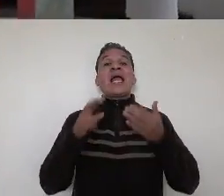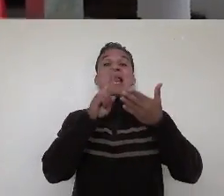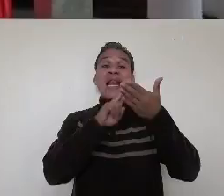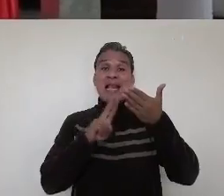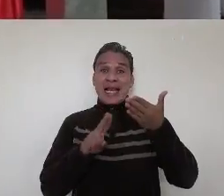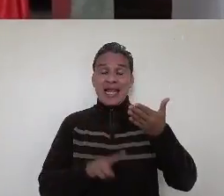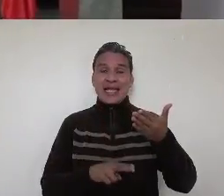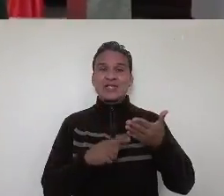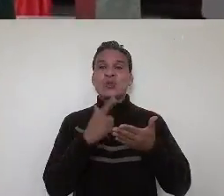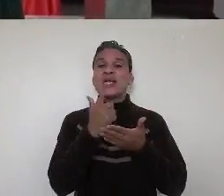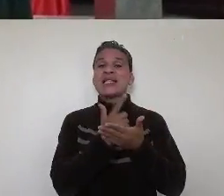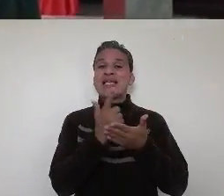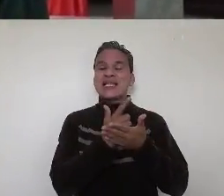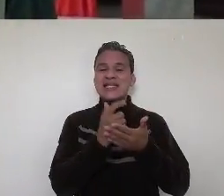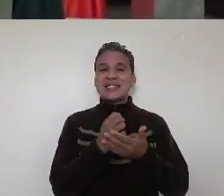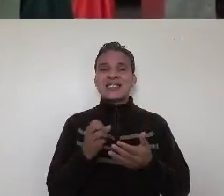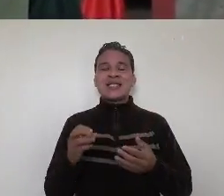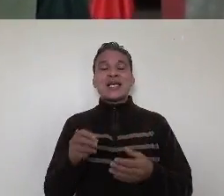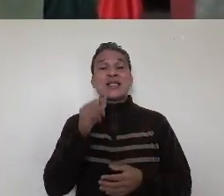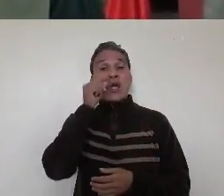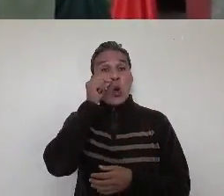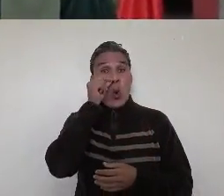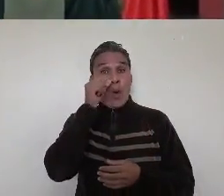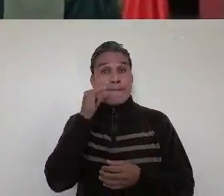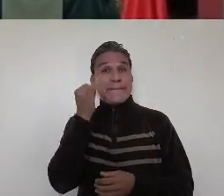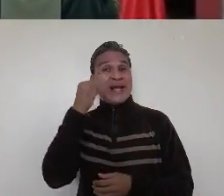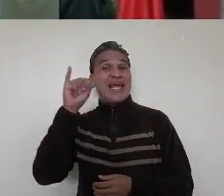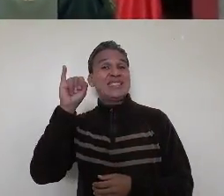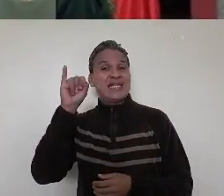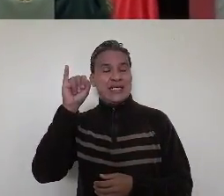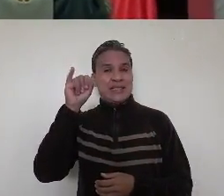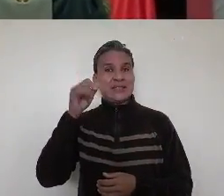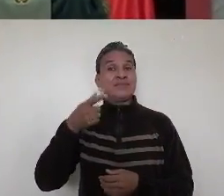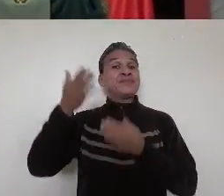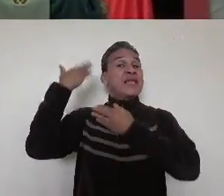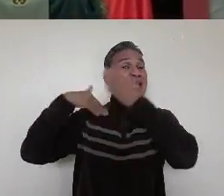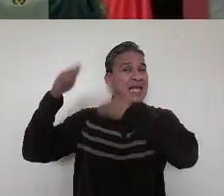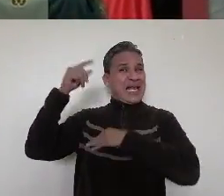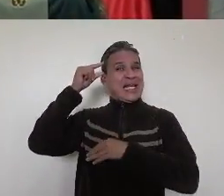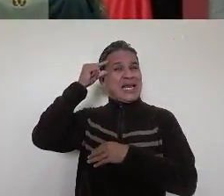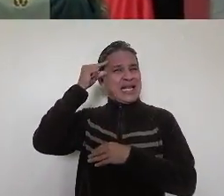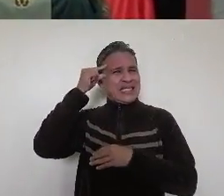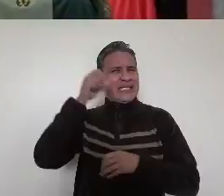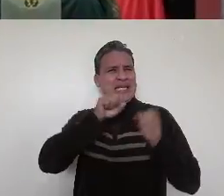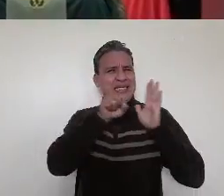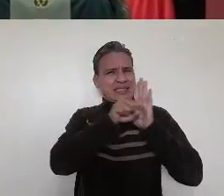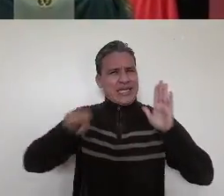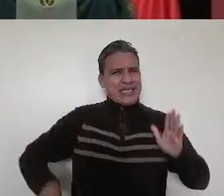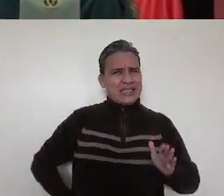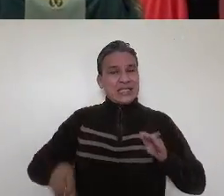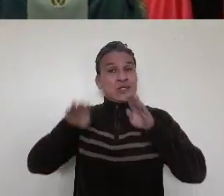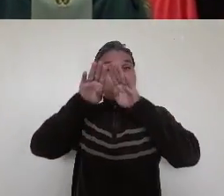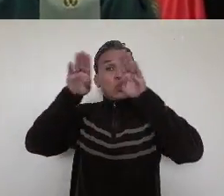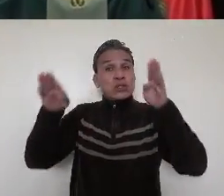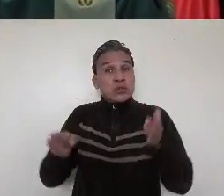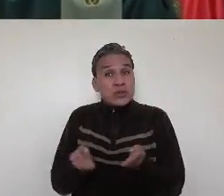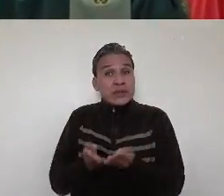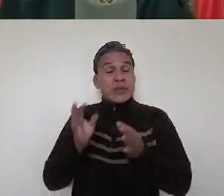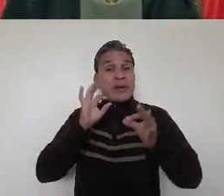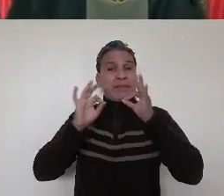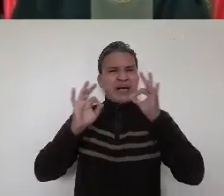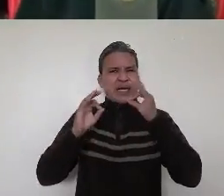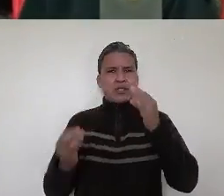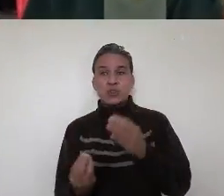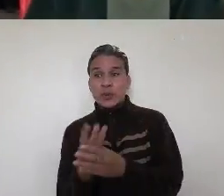Lectura del libro del profeta Isaías. En aquel día, el Señor del universo preparará sobre este